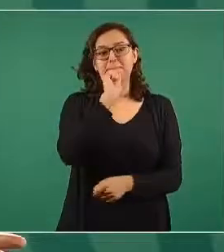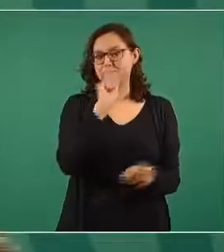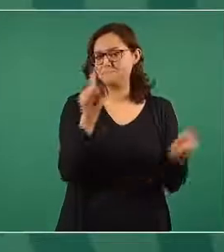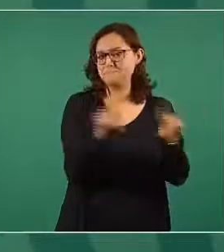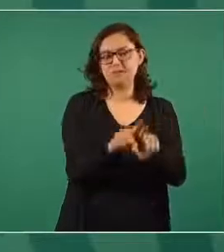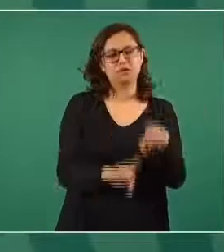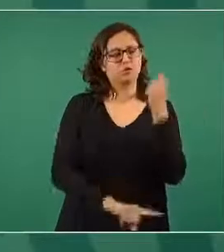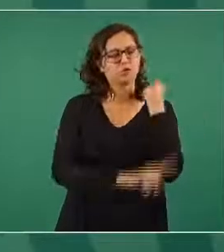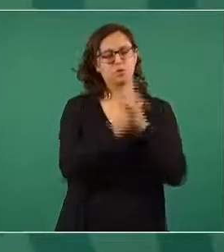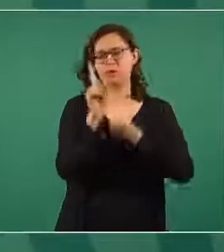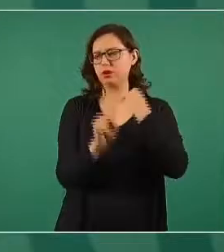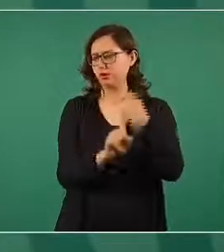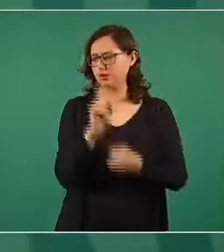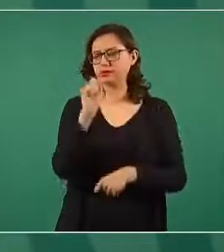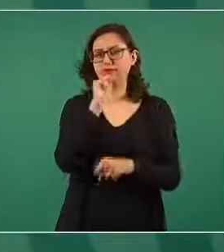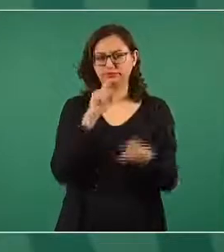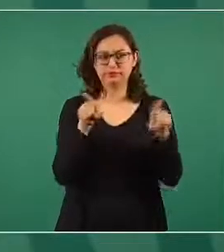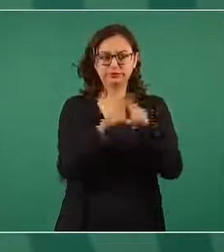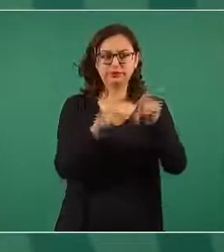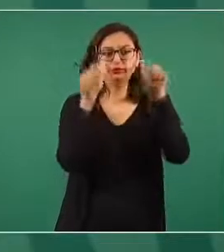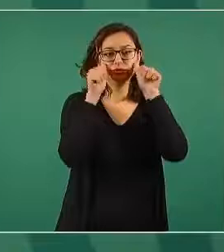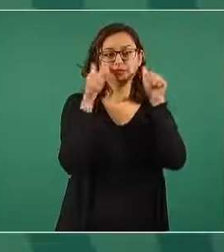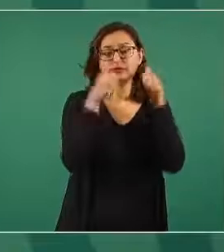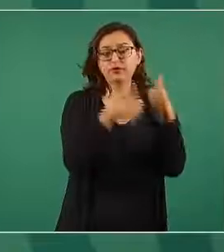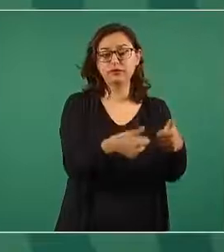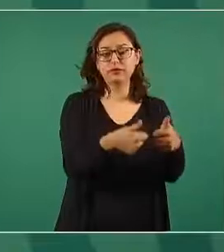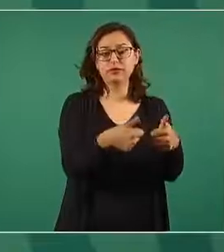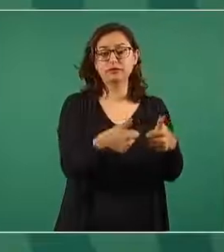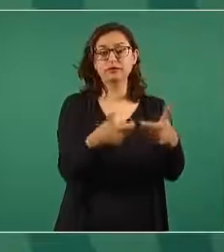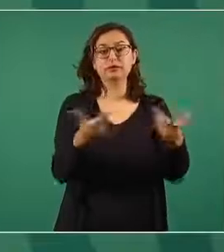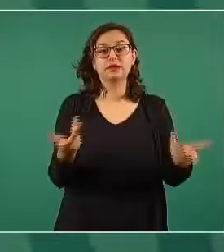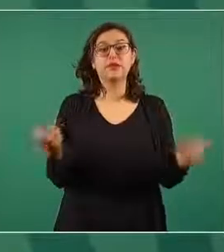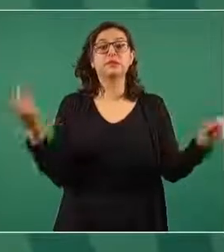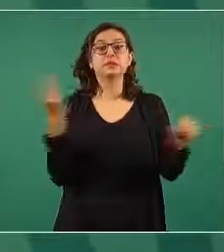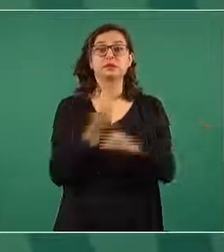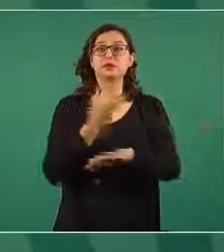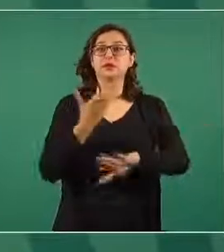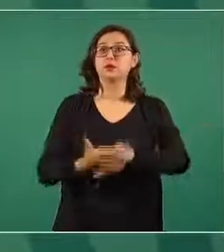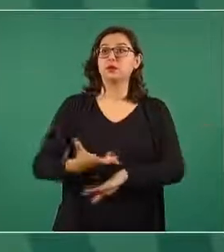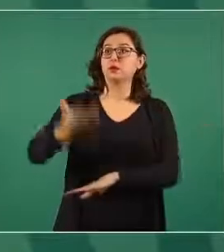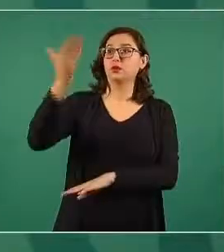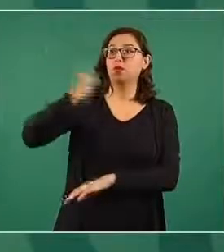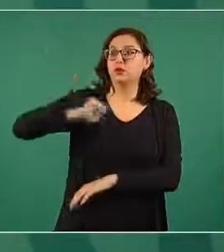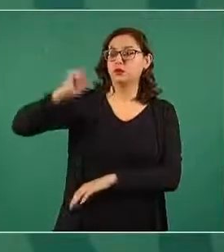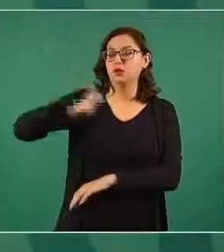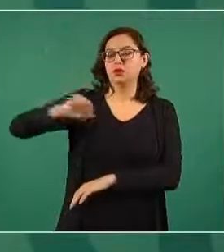mismo. El general Cárdenas